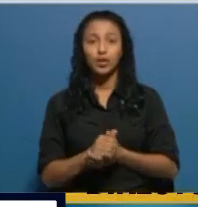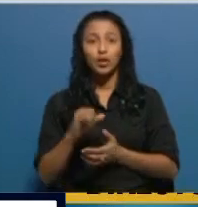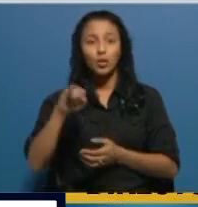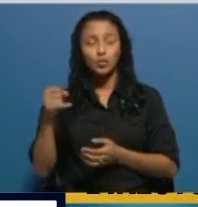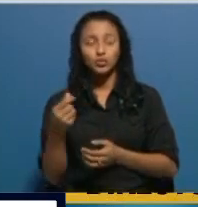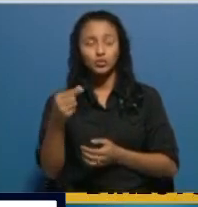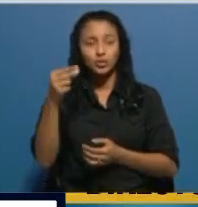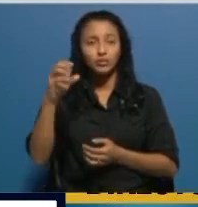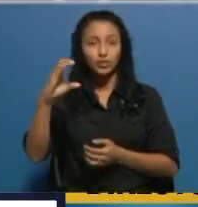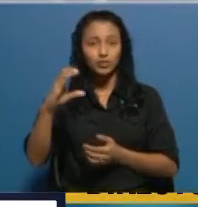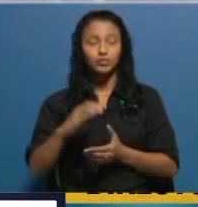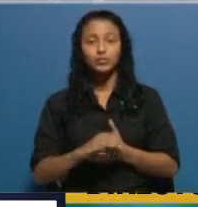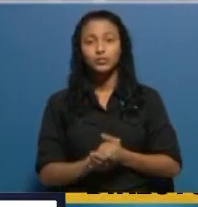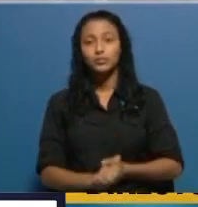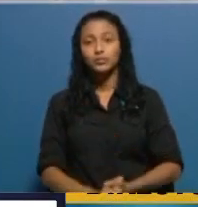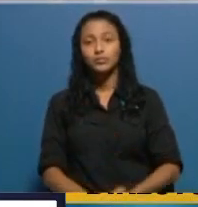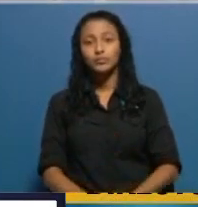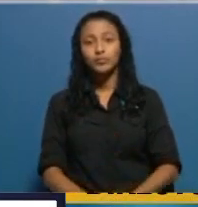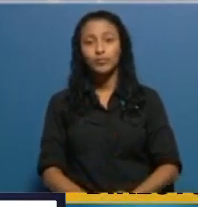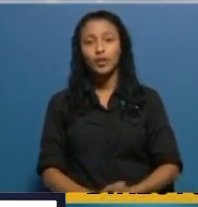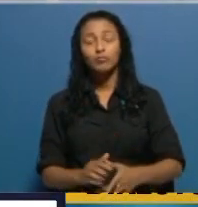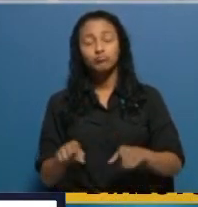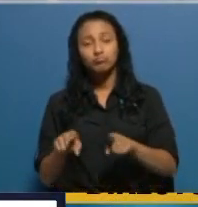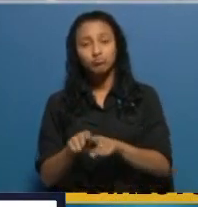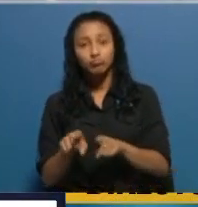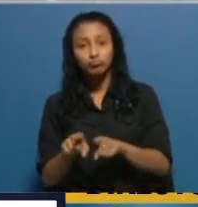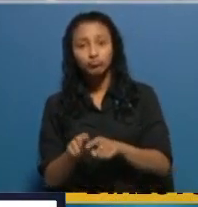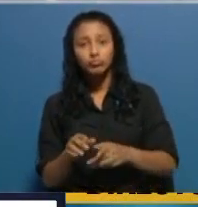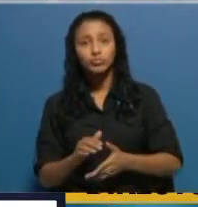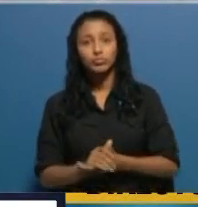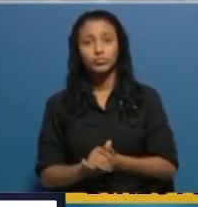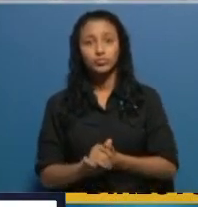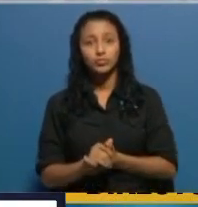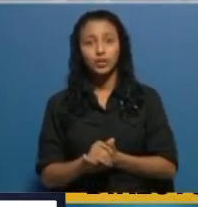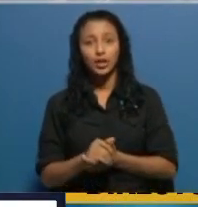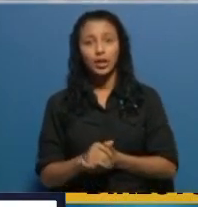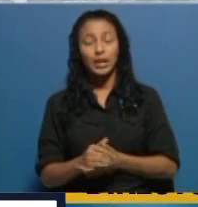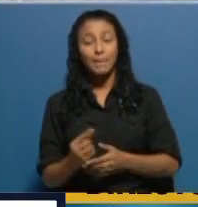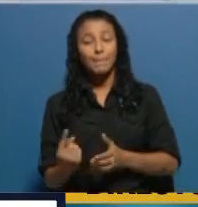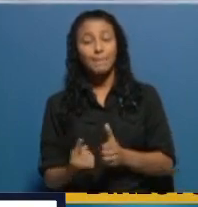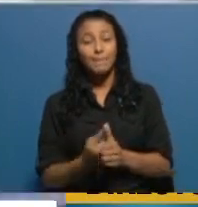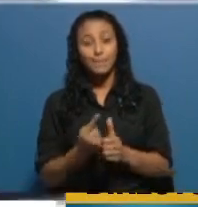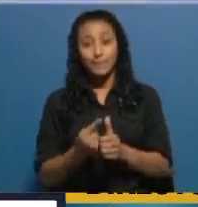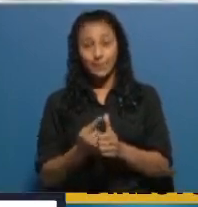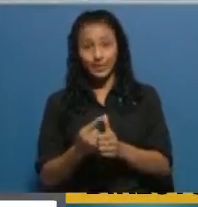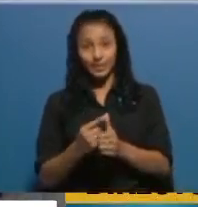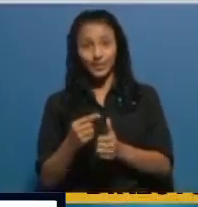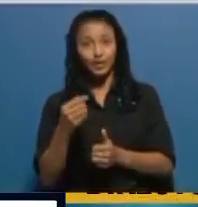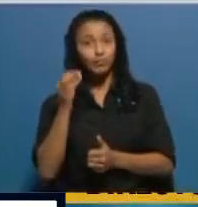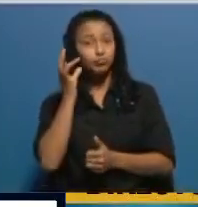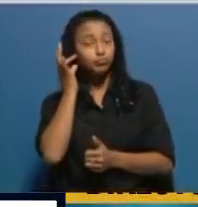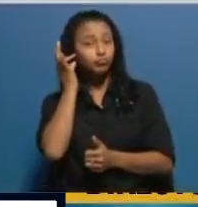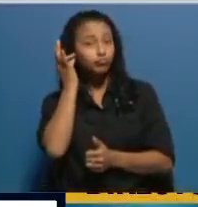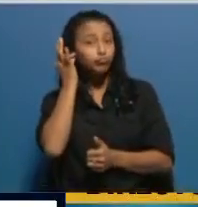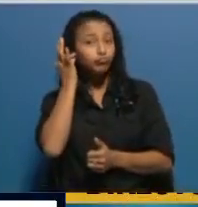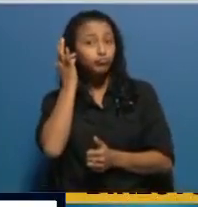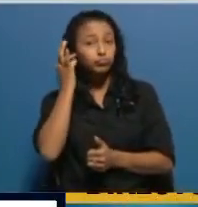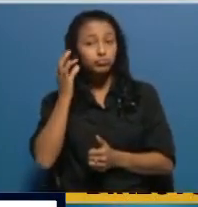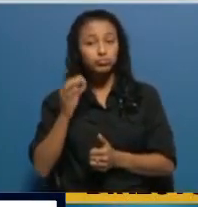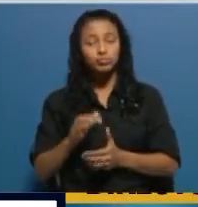para más honorables señor a yasmín colon de cortizo primera dama de la república